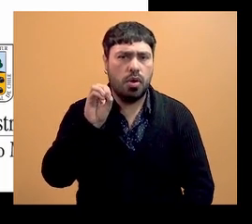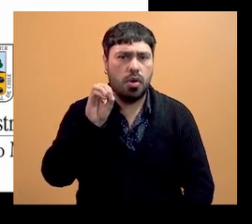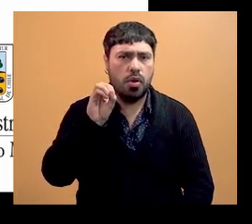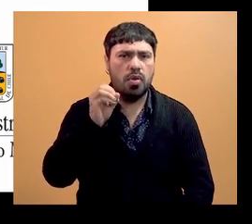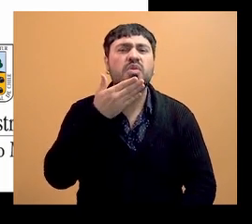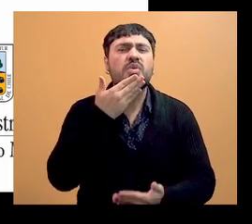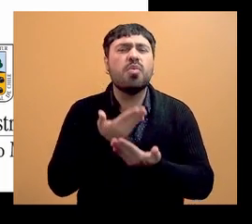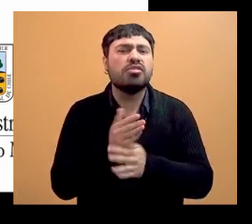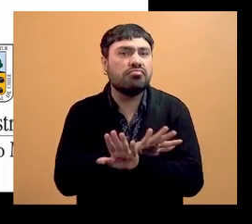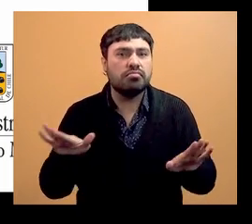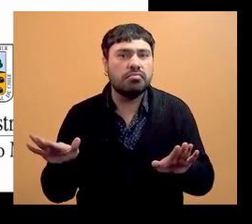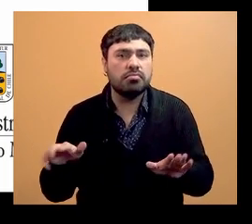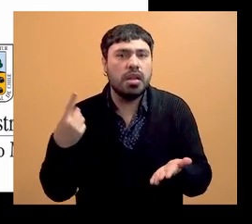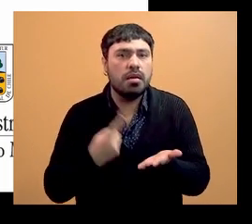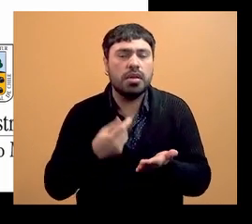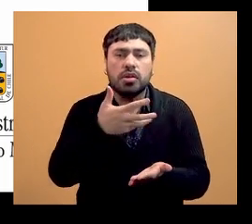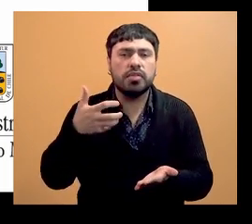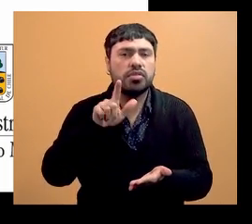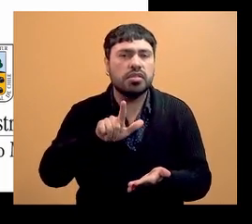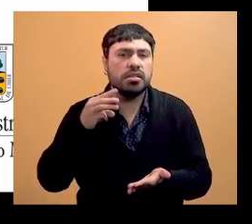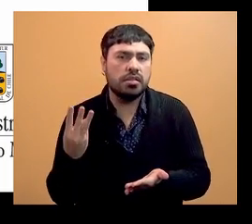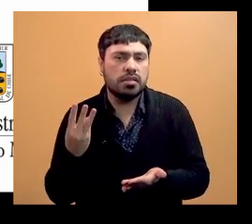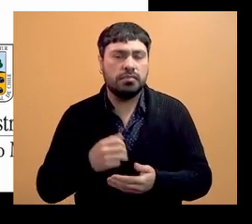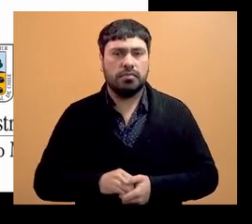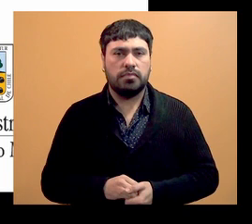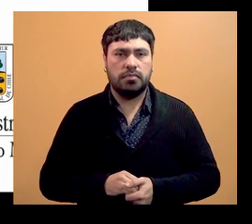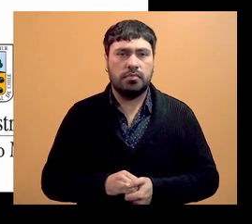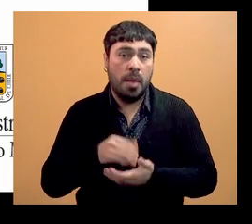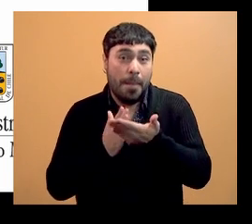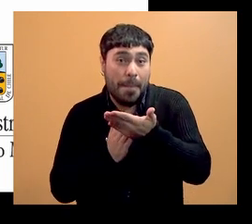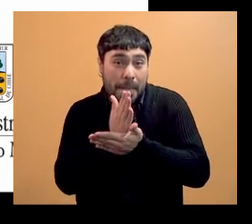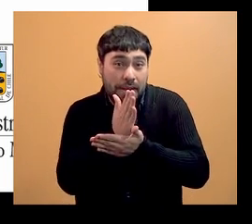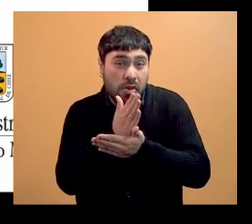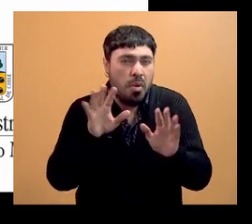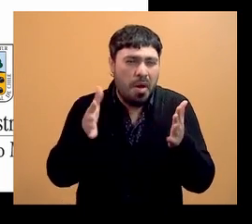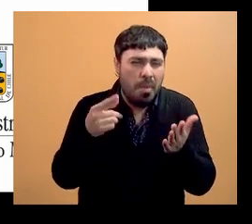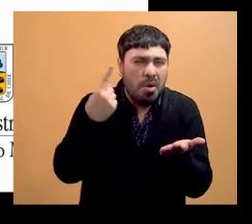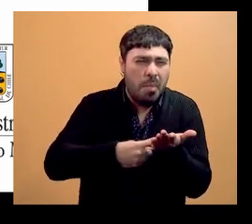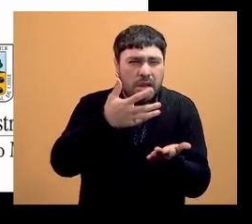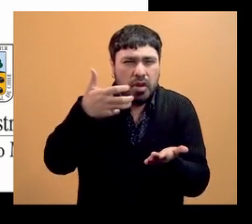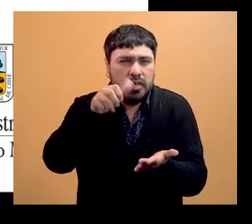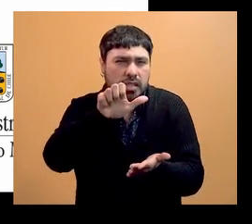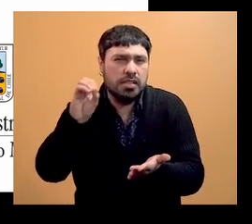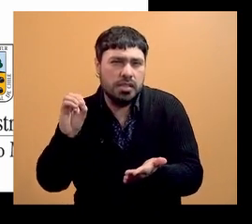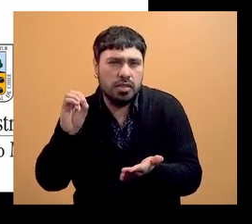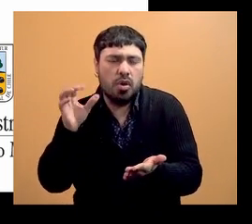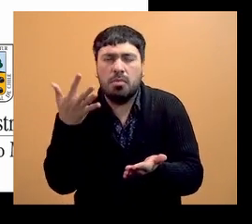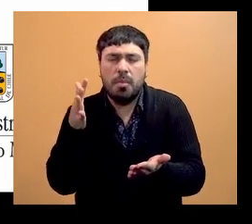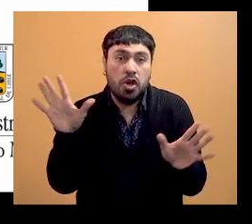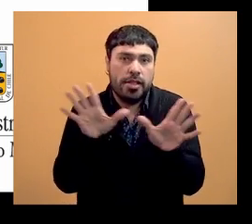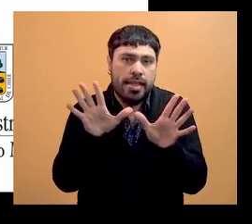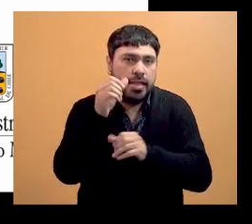1973, en realidad con el Apolo 17. Partió a inicios de la década del 60, por lo tanto es aproximadamente una década